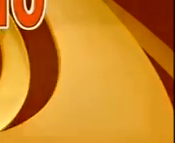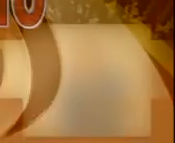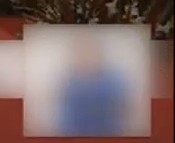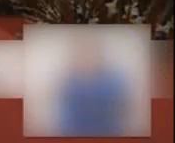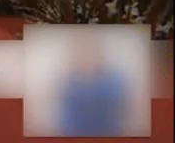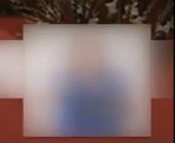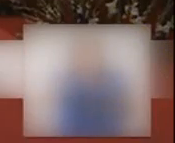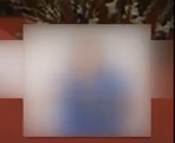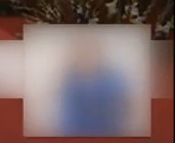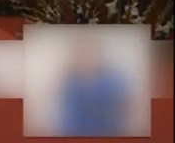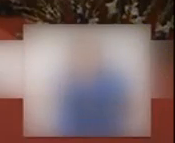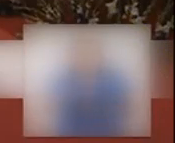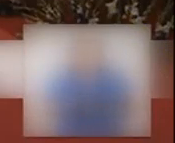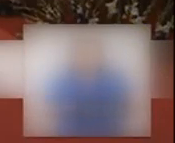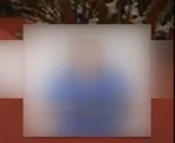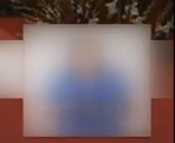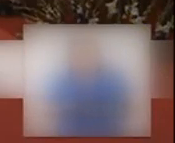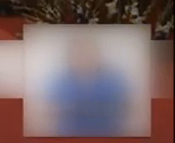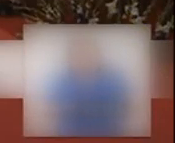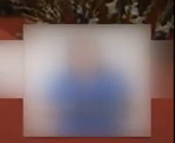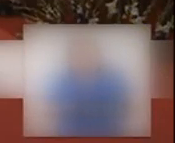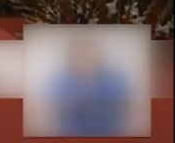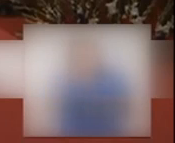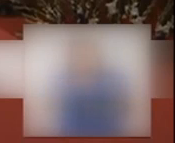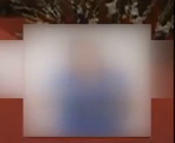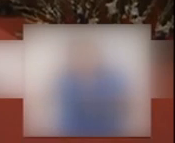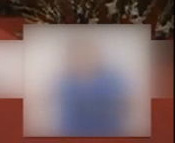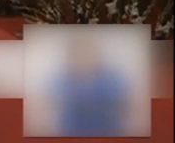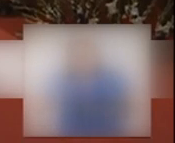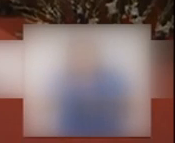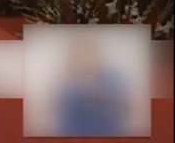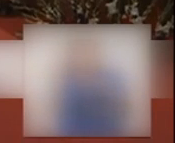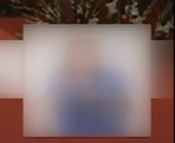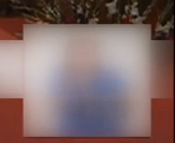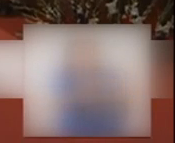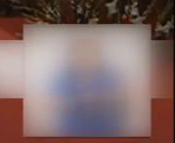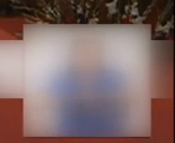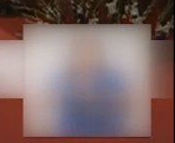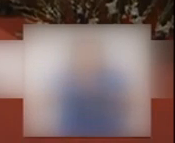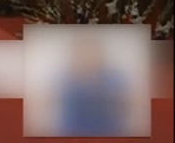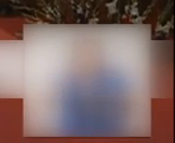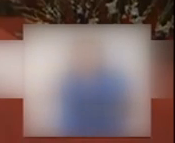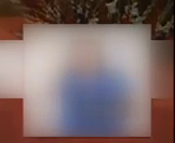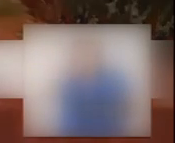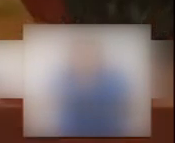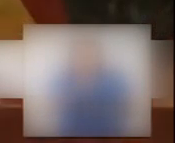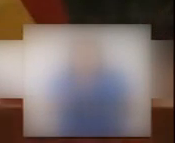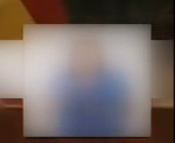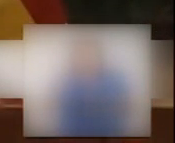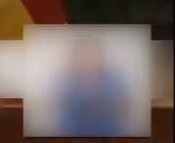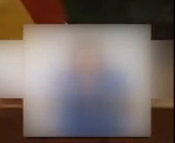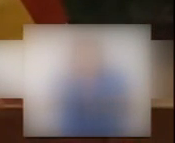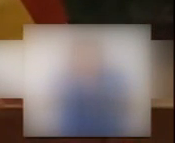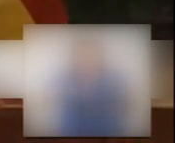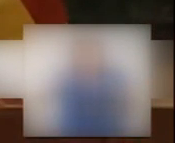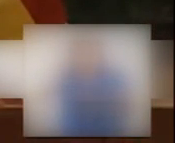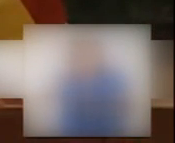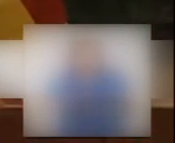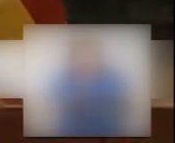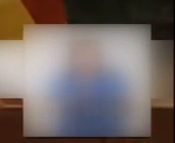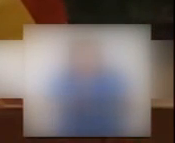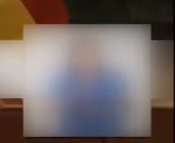el presidente boliviano luis arce realizó hoy una visita oficial a cuba tras participar la víspera en la cumbre de la alianza bolivariana